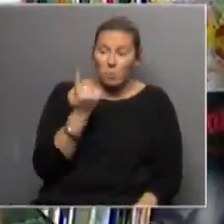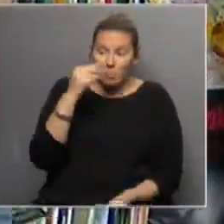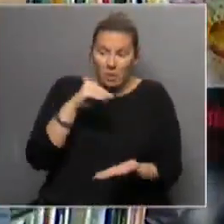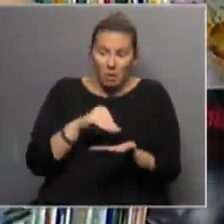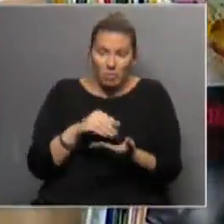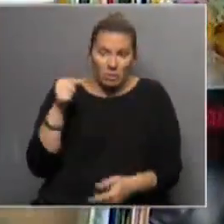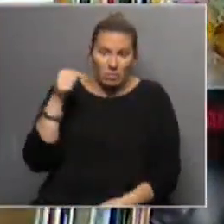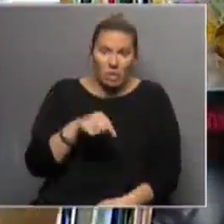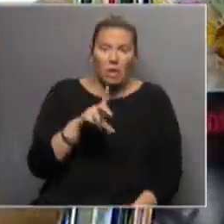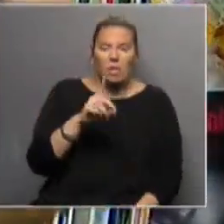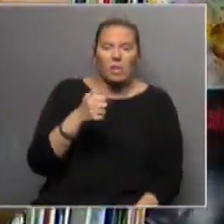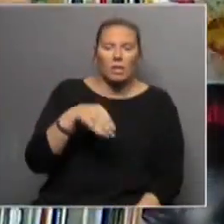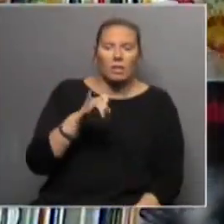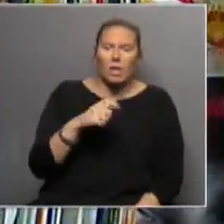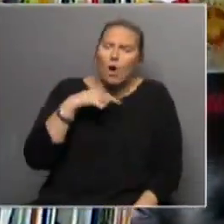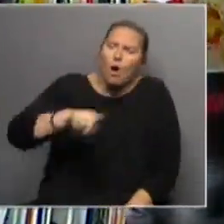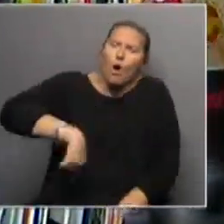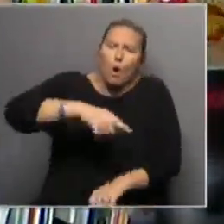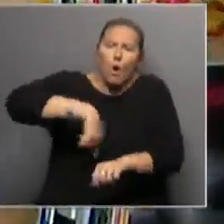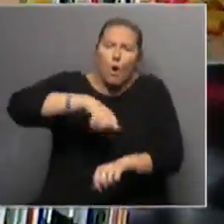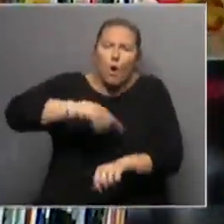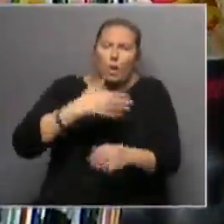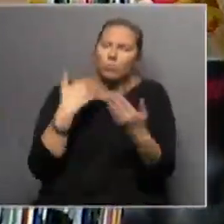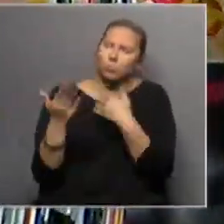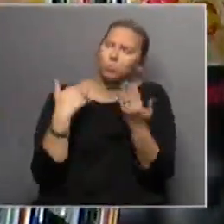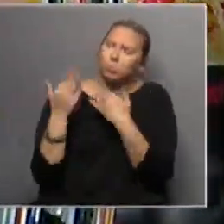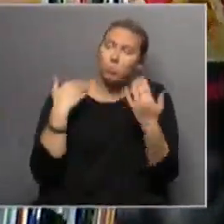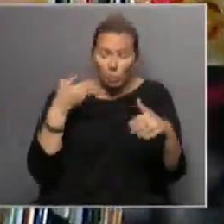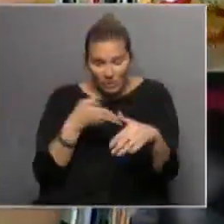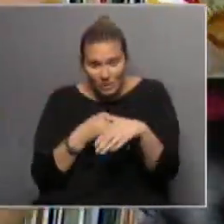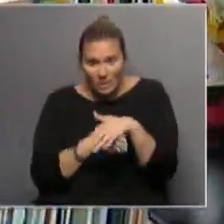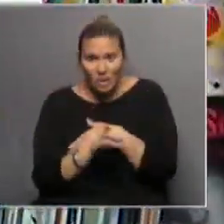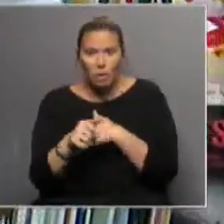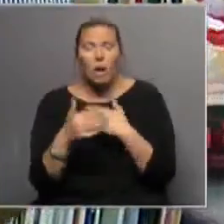estuvimos conversando horas con Daniel. Bueno, nada, cada vez que entraba acá era